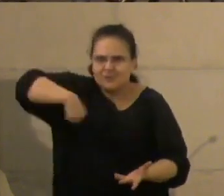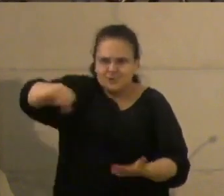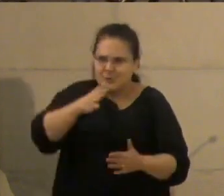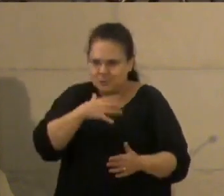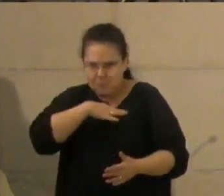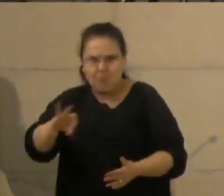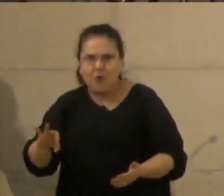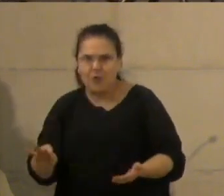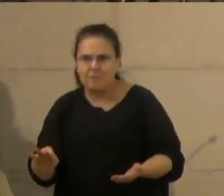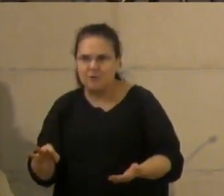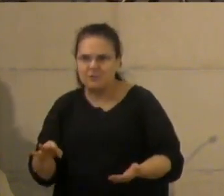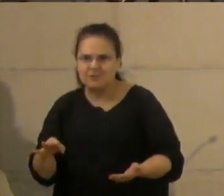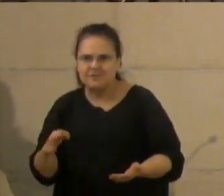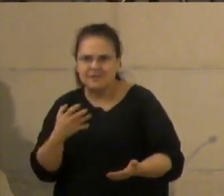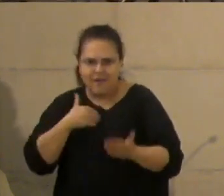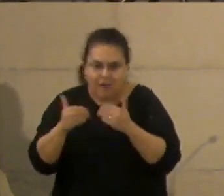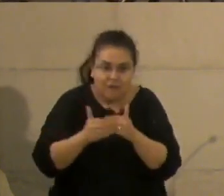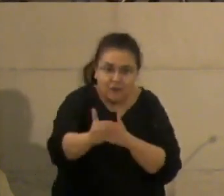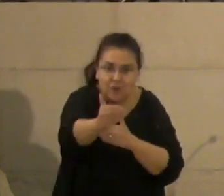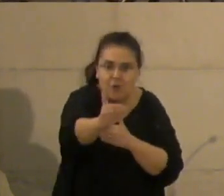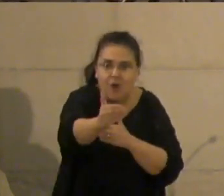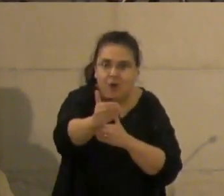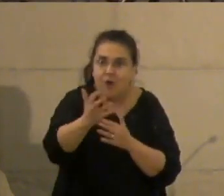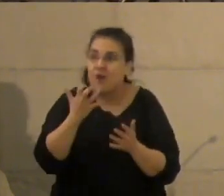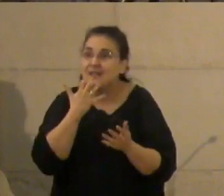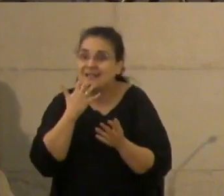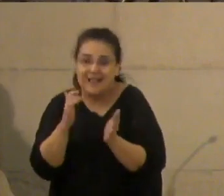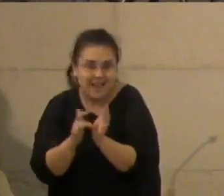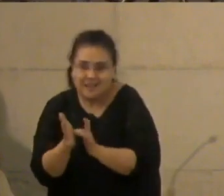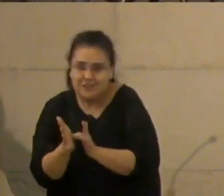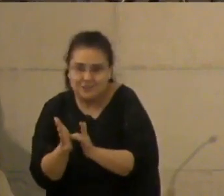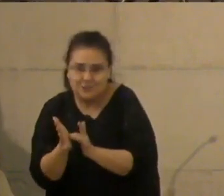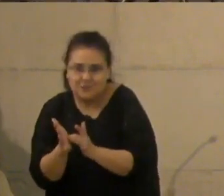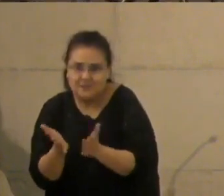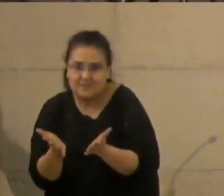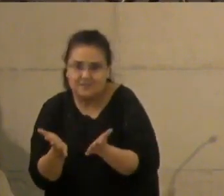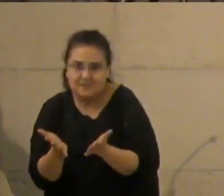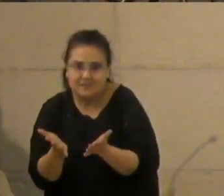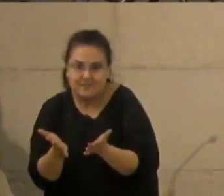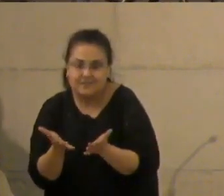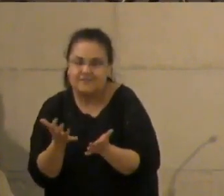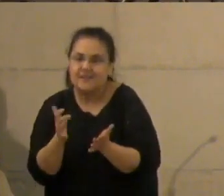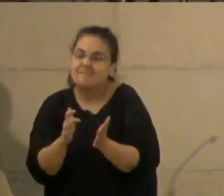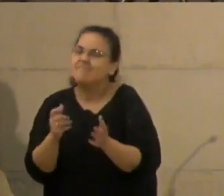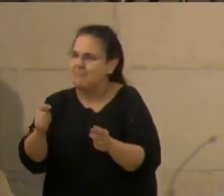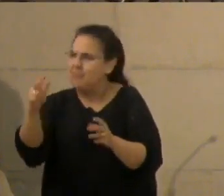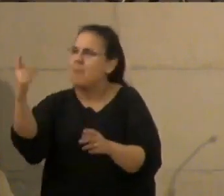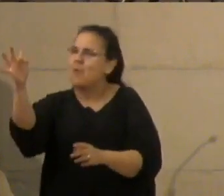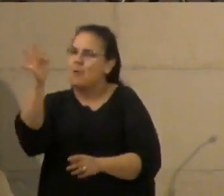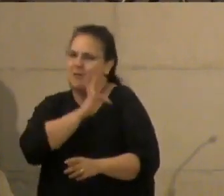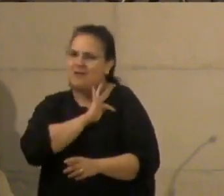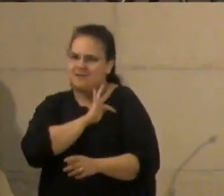futuro si no mira a Cristo, porque es la forma de mirar al cielo. Jesús nos promete